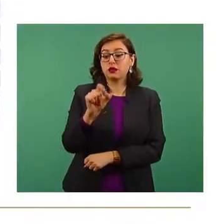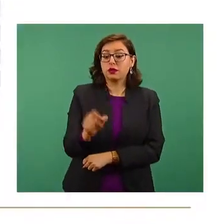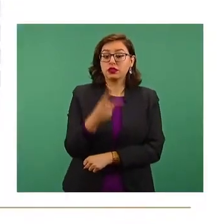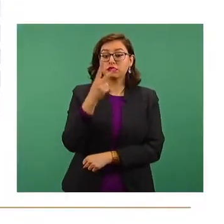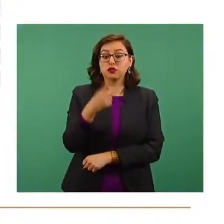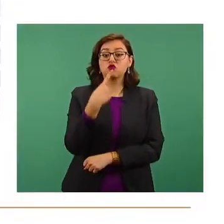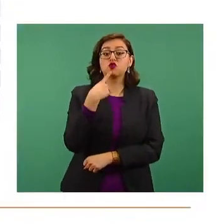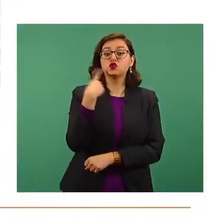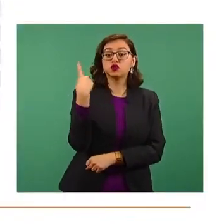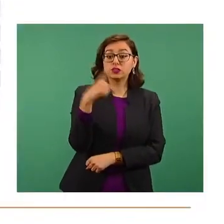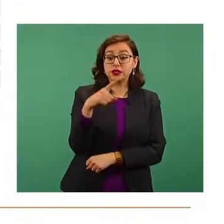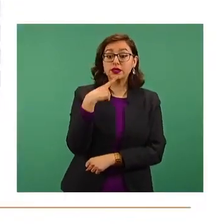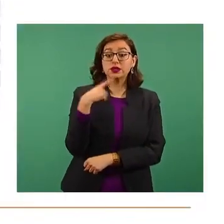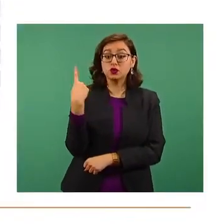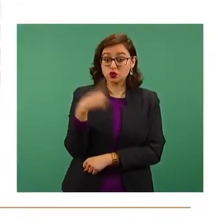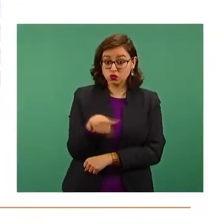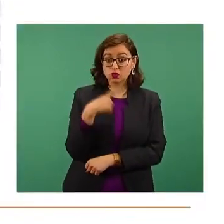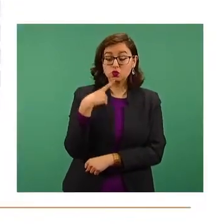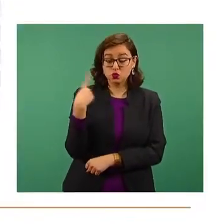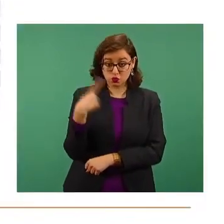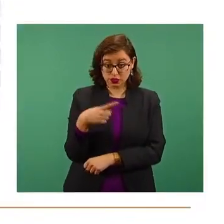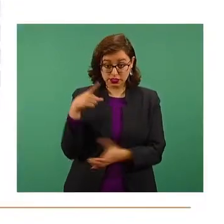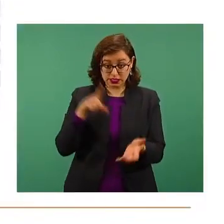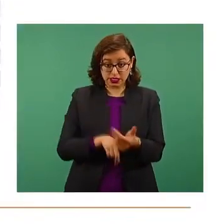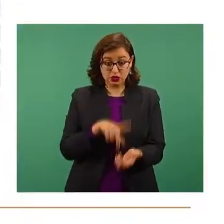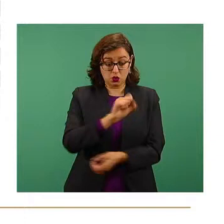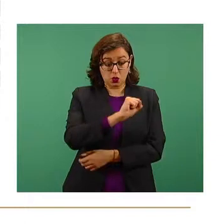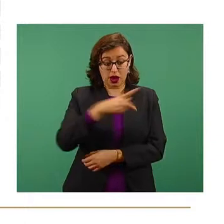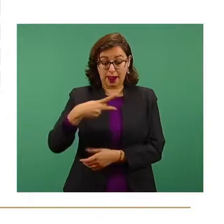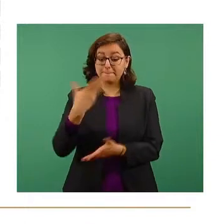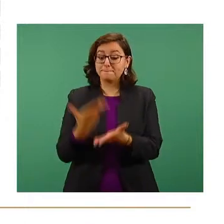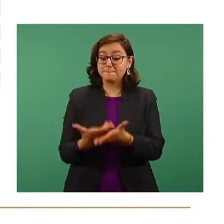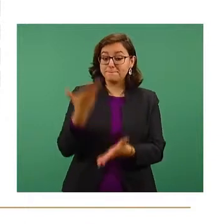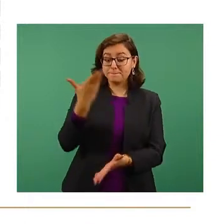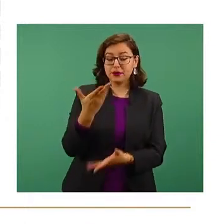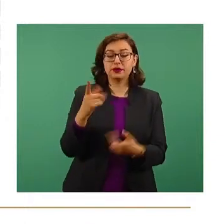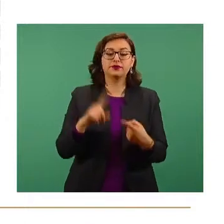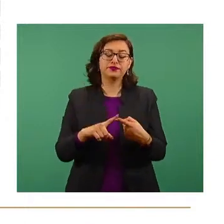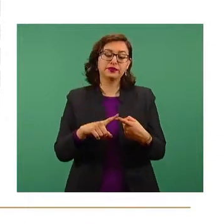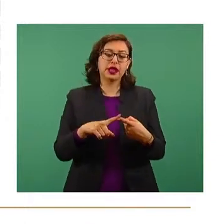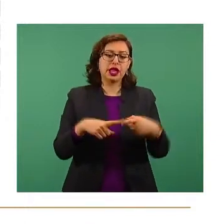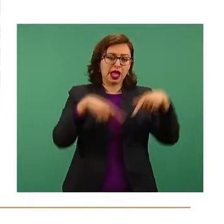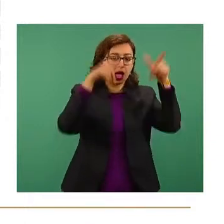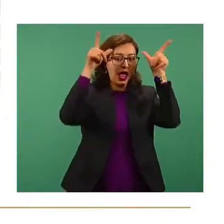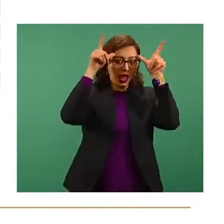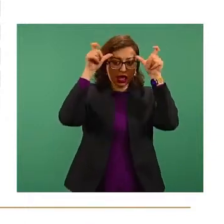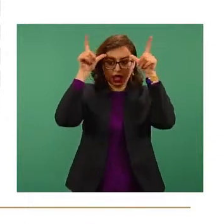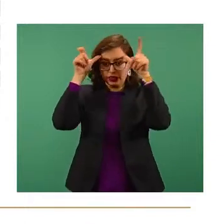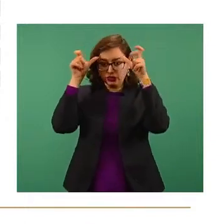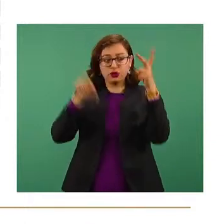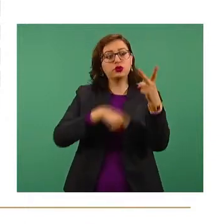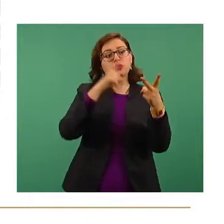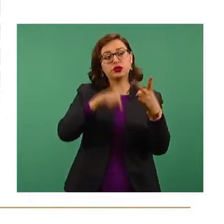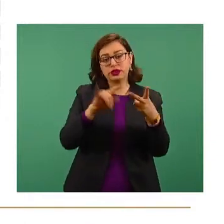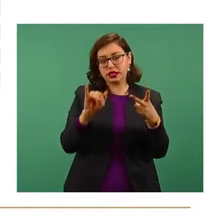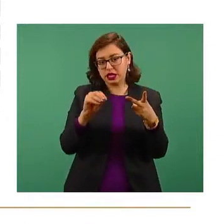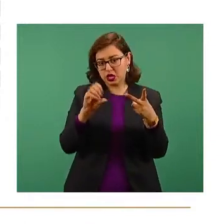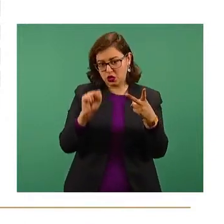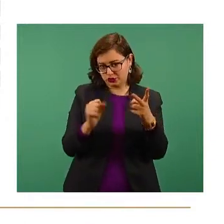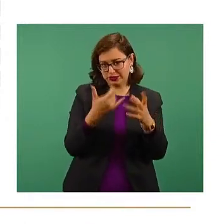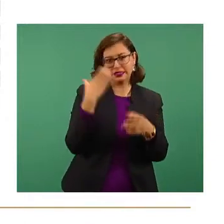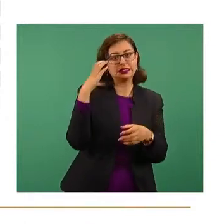a través de la app de Litro por Litro, que sigue funcionando en ambos sistemas, Android e iOS. Lo hicimos a